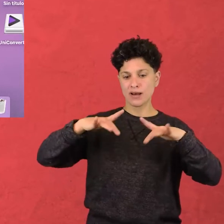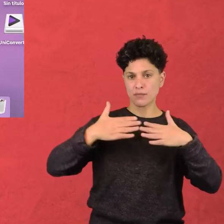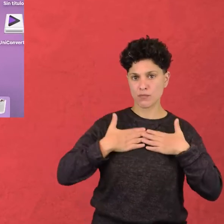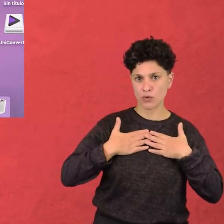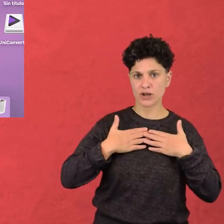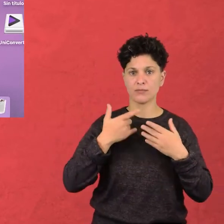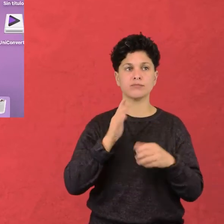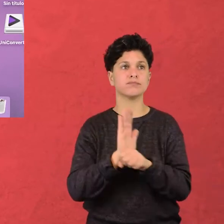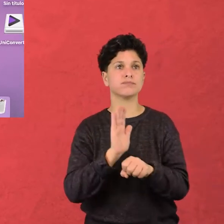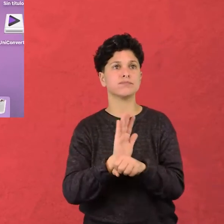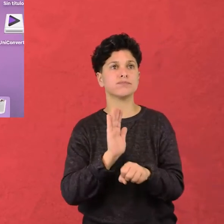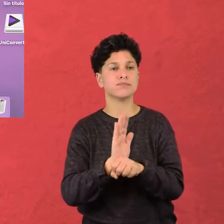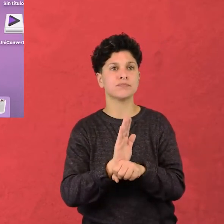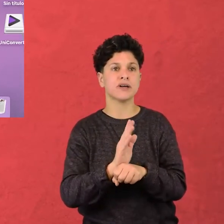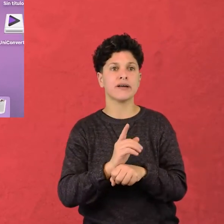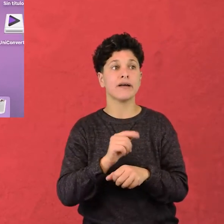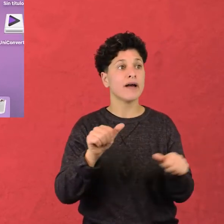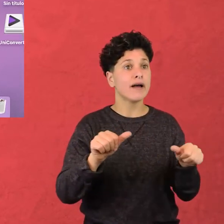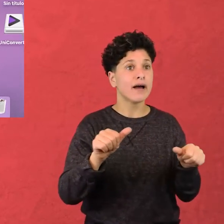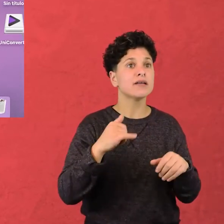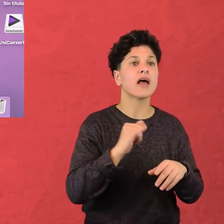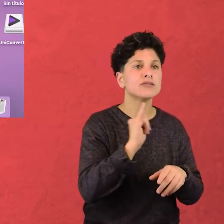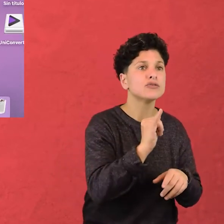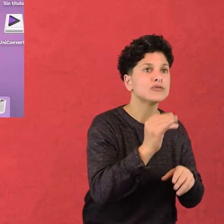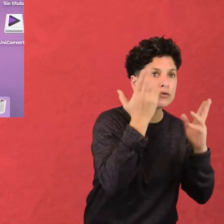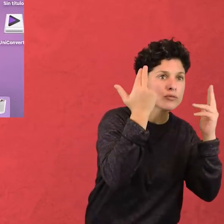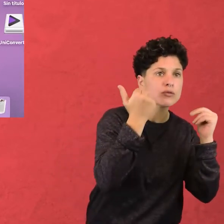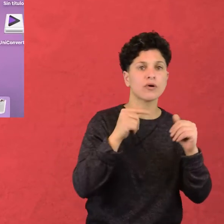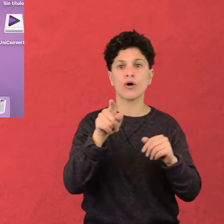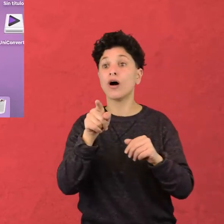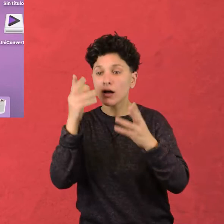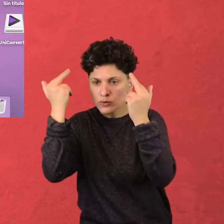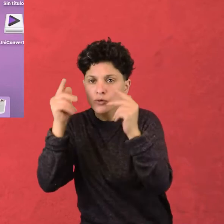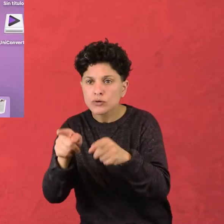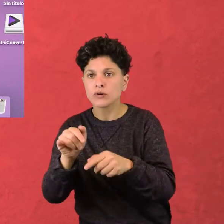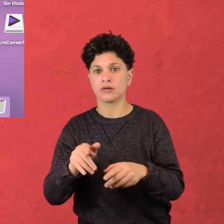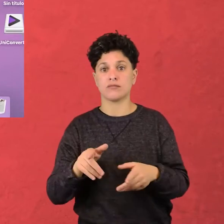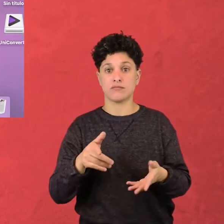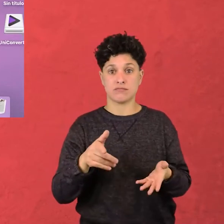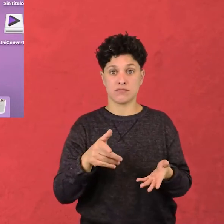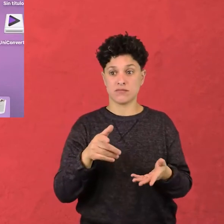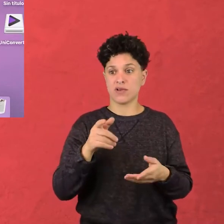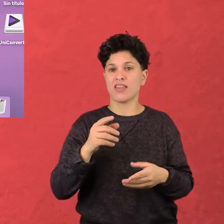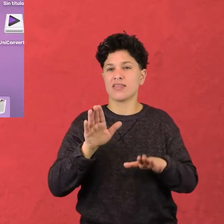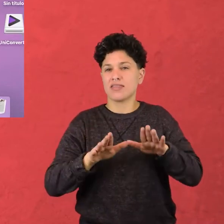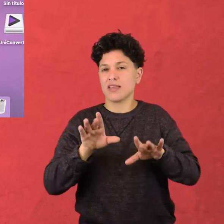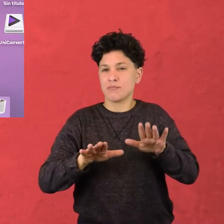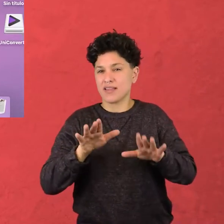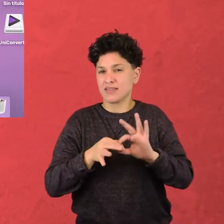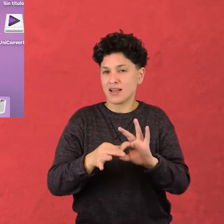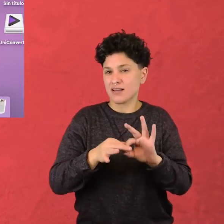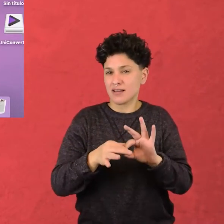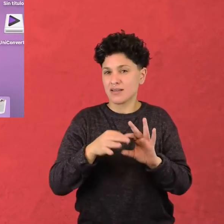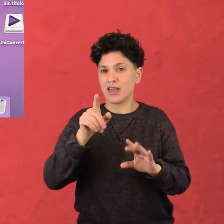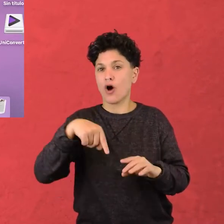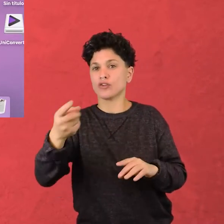voluntad, vamos llevados por el viento el viento de las circunstancias y el viento de la